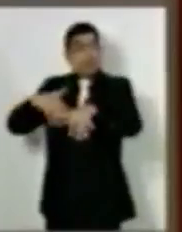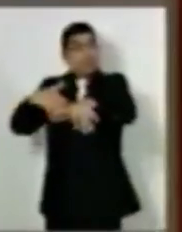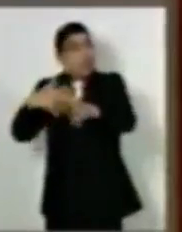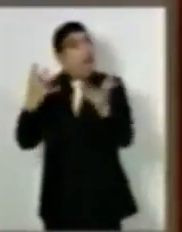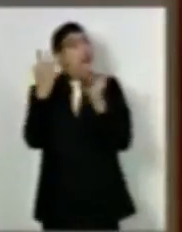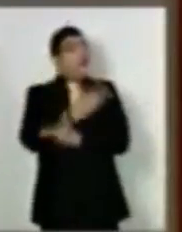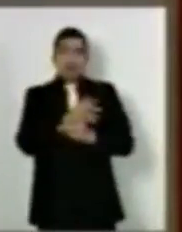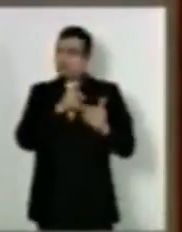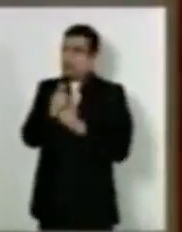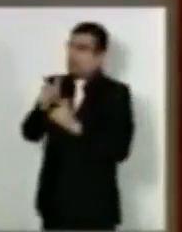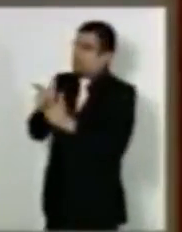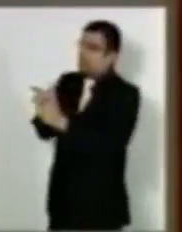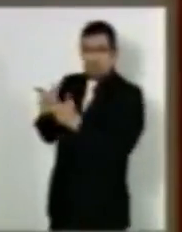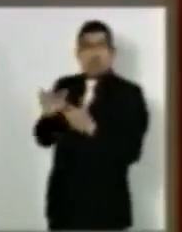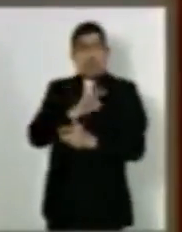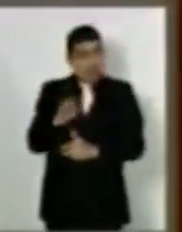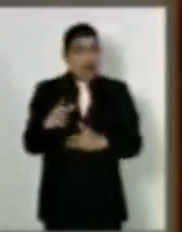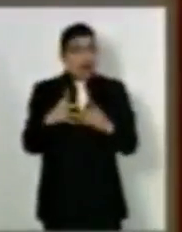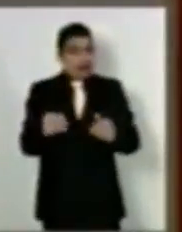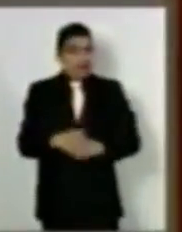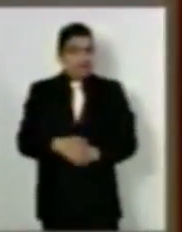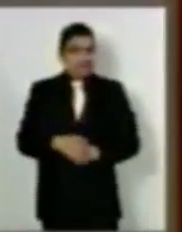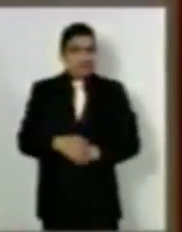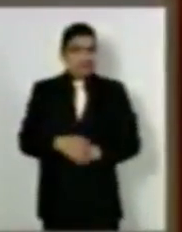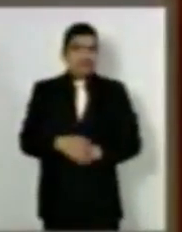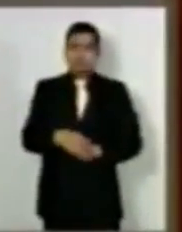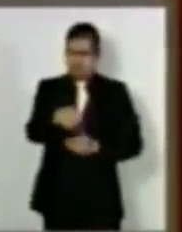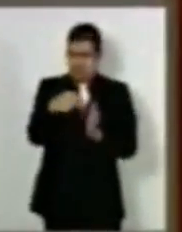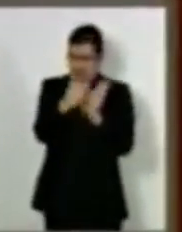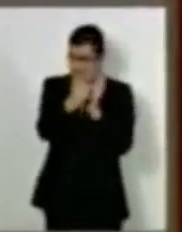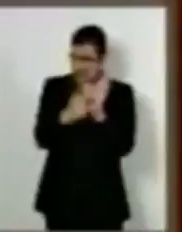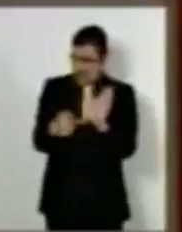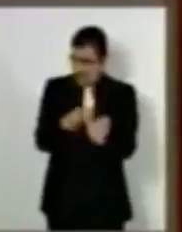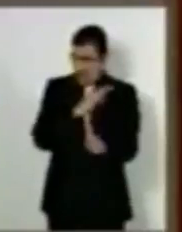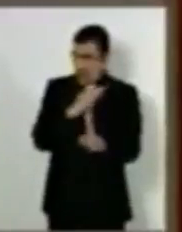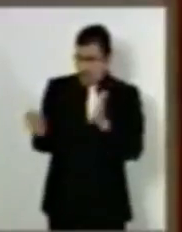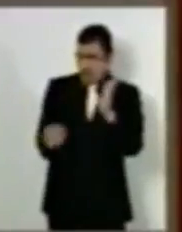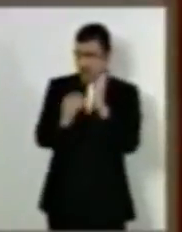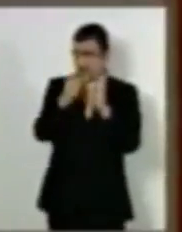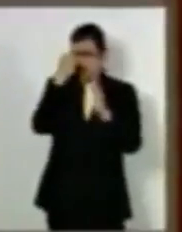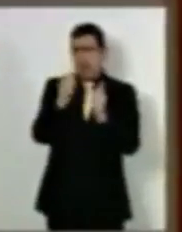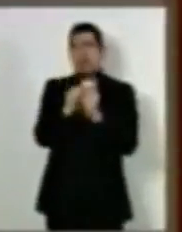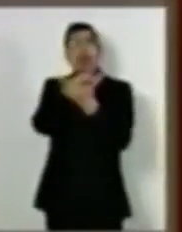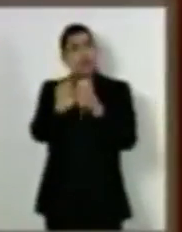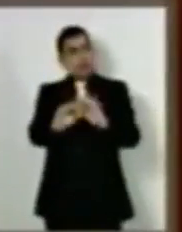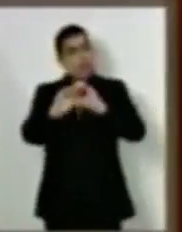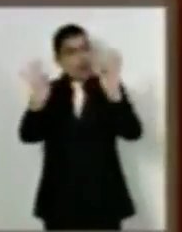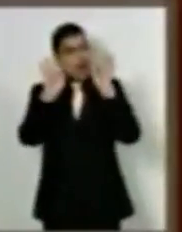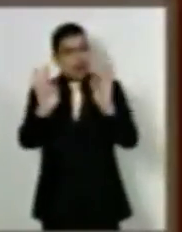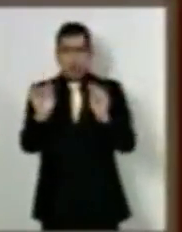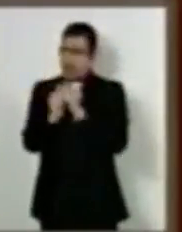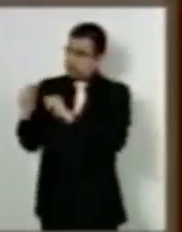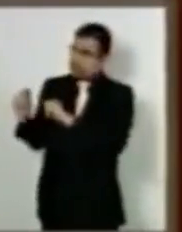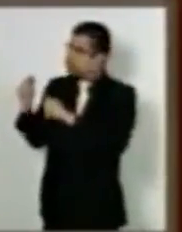dichas manifestaciones. Finalmente, no se contempla recurso alguno de transparencia,